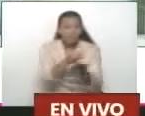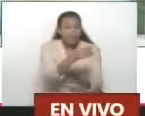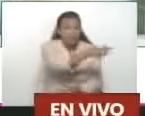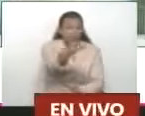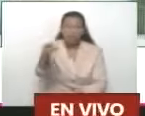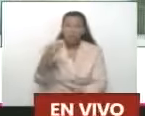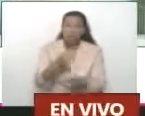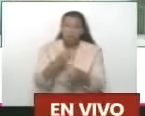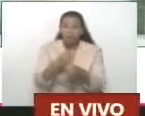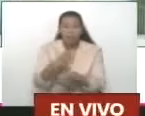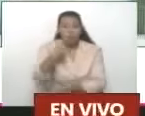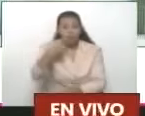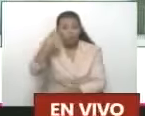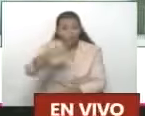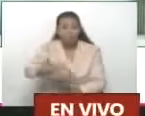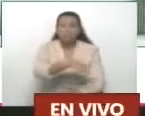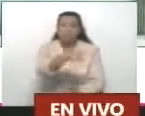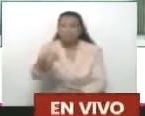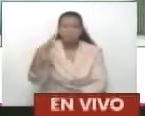trabajadores, trabajadoras.